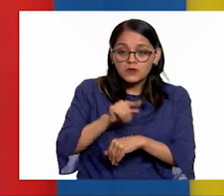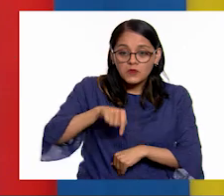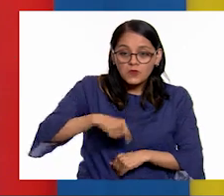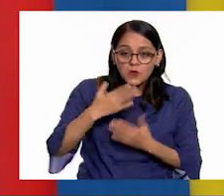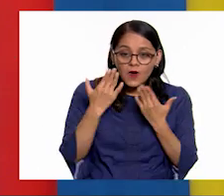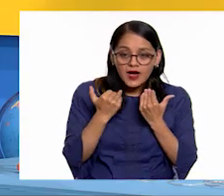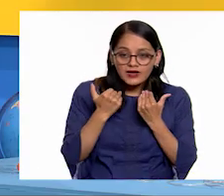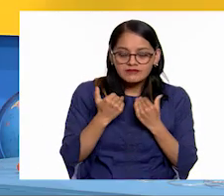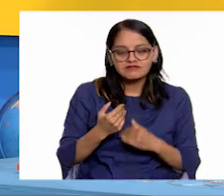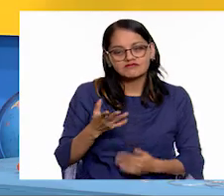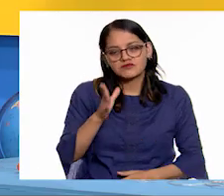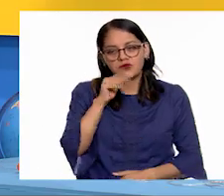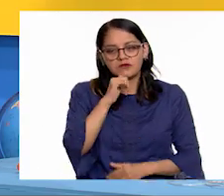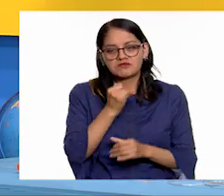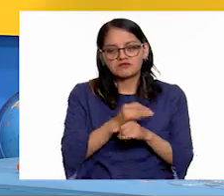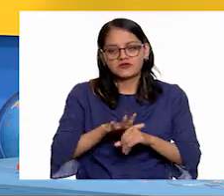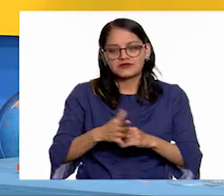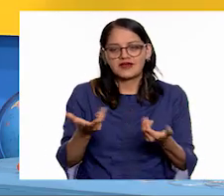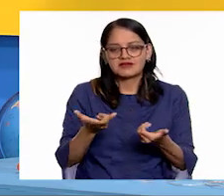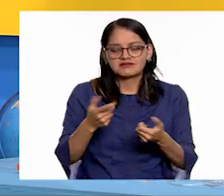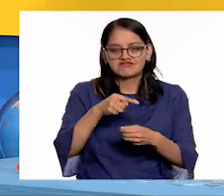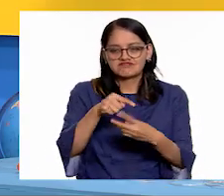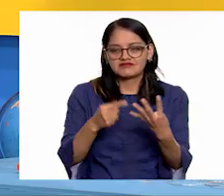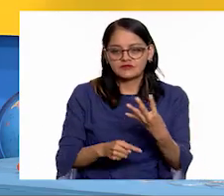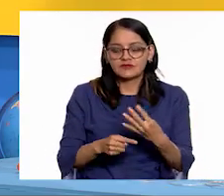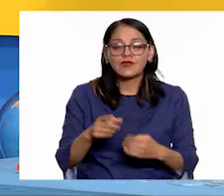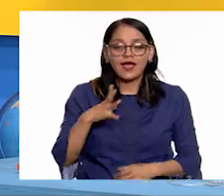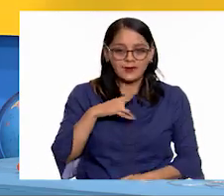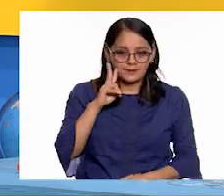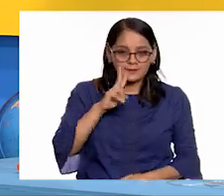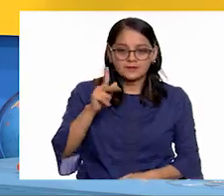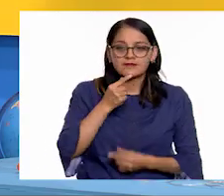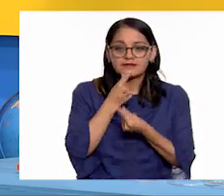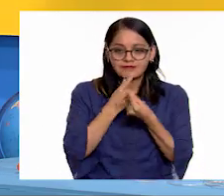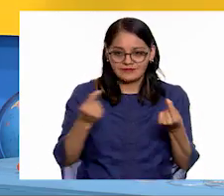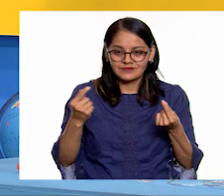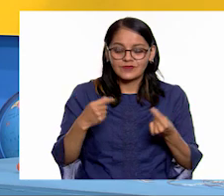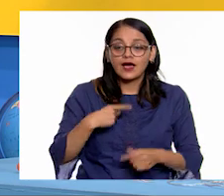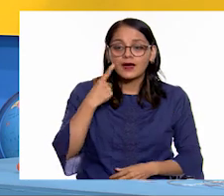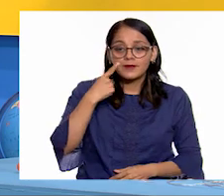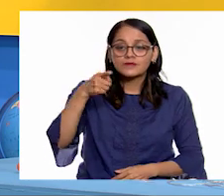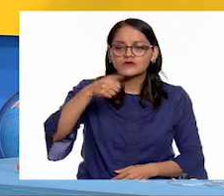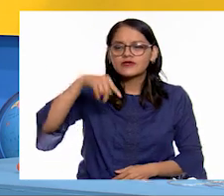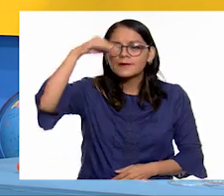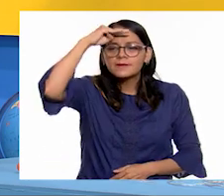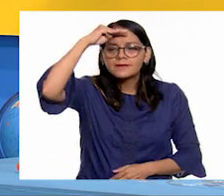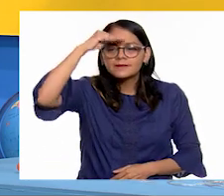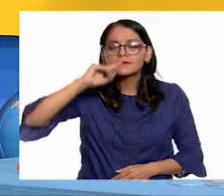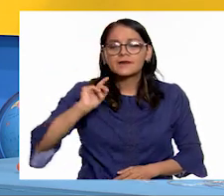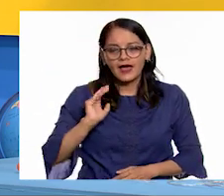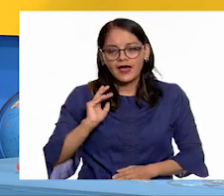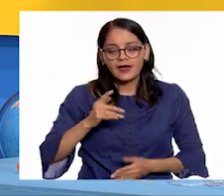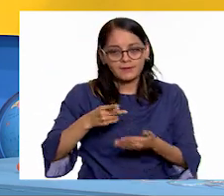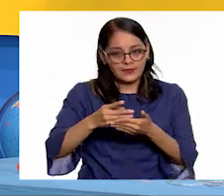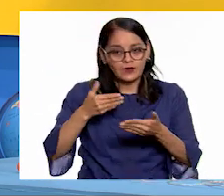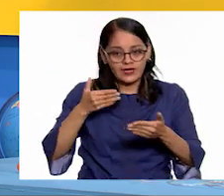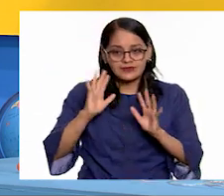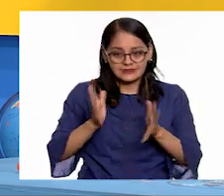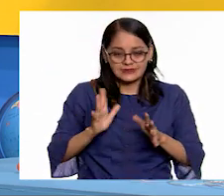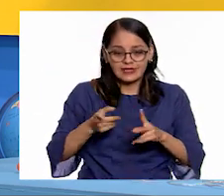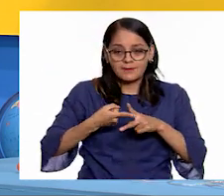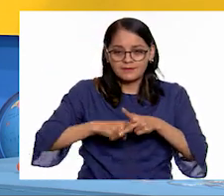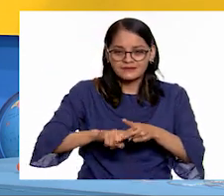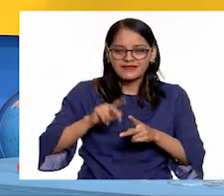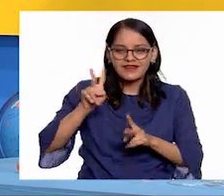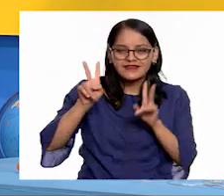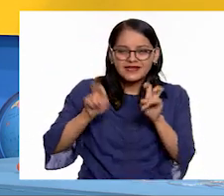sin ella. Claro, tendríamos que escuchar a las niñas y a los niños de nuestra clase qué fue lo que pensaron, pero ahora que ya sabemos de qué